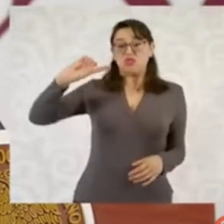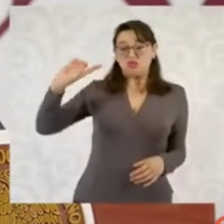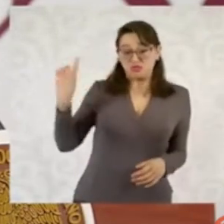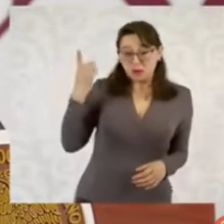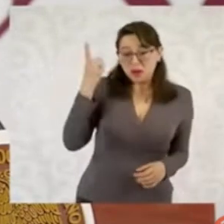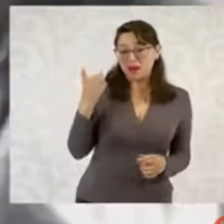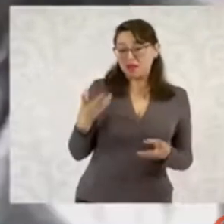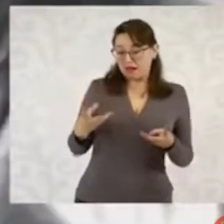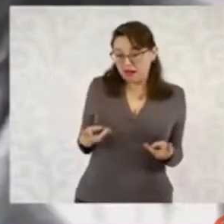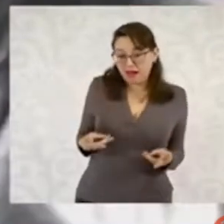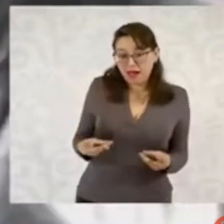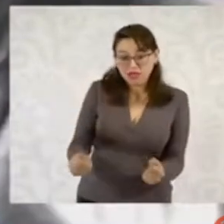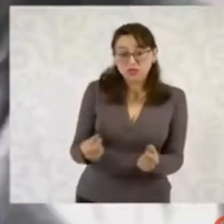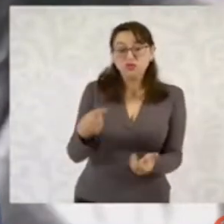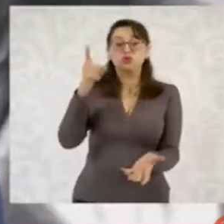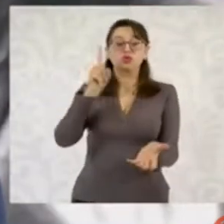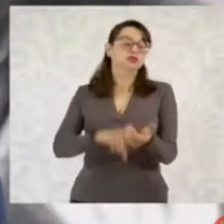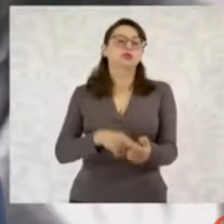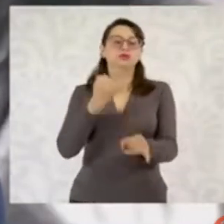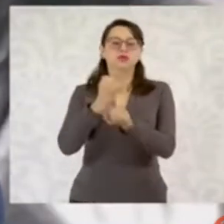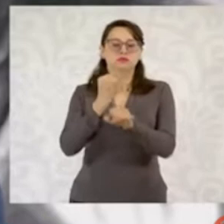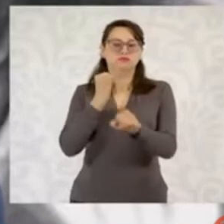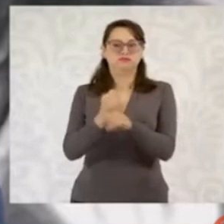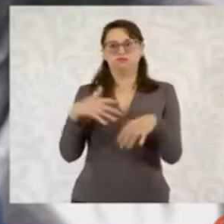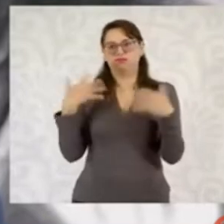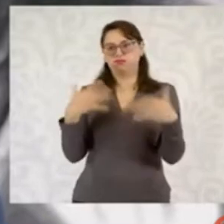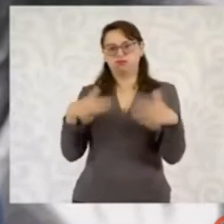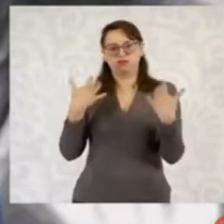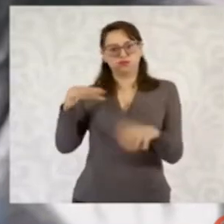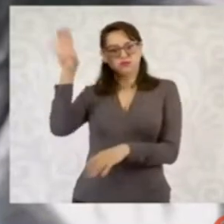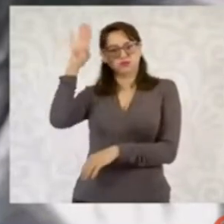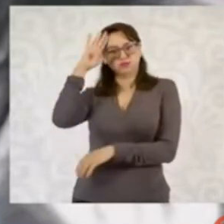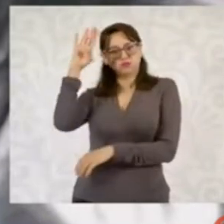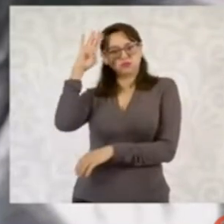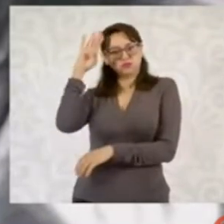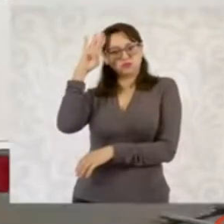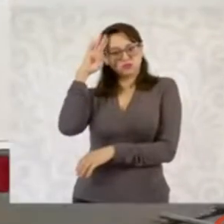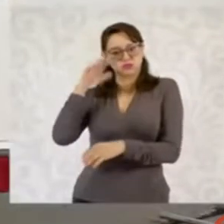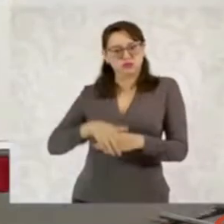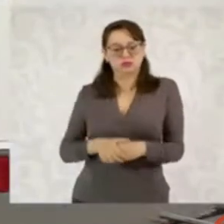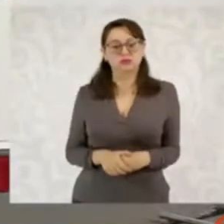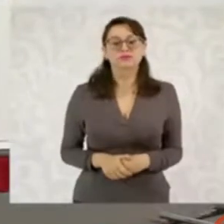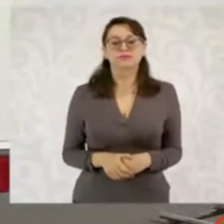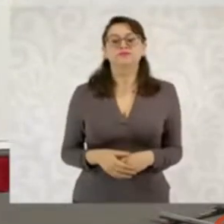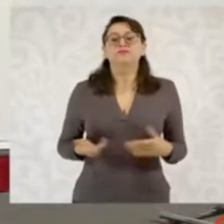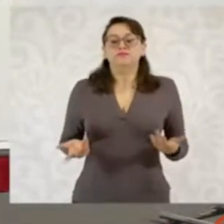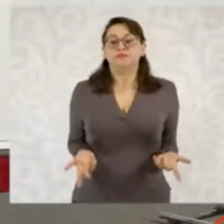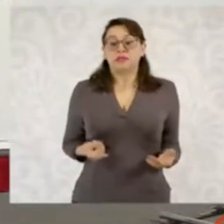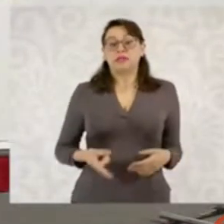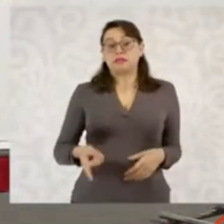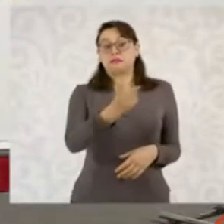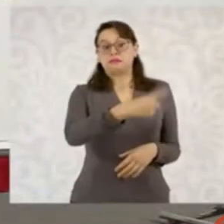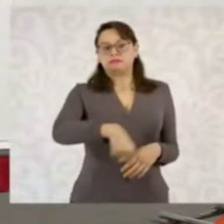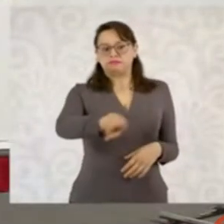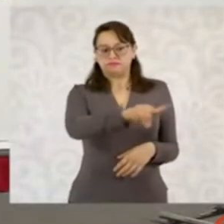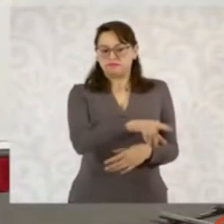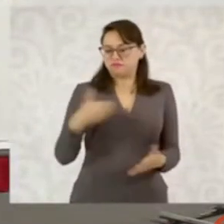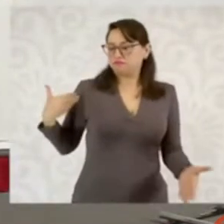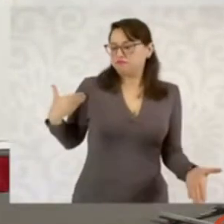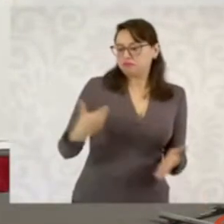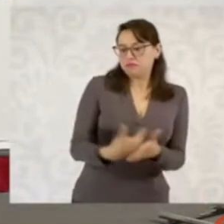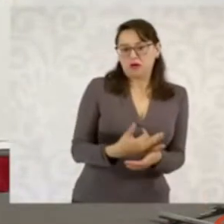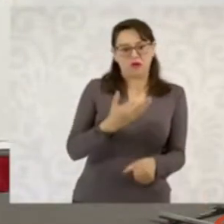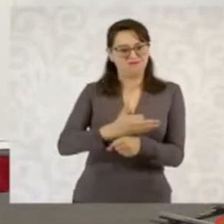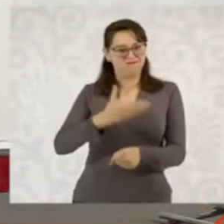una guerra sucia a través de redes sociales. Vamos a ver cómo la oposición ha intensificado la guerra sucia en estos